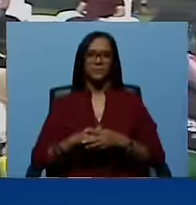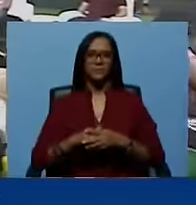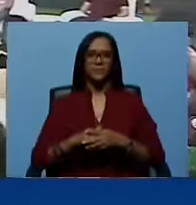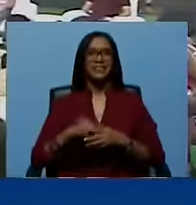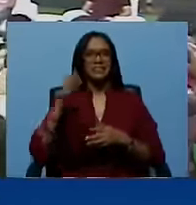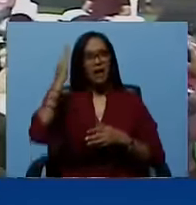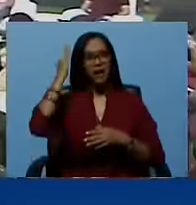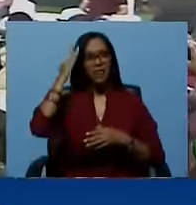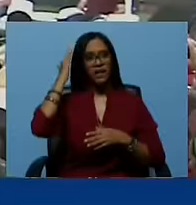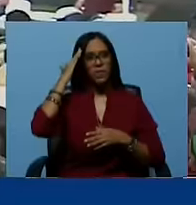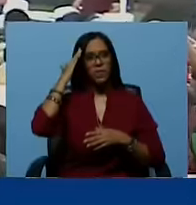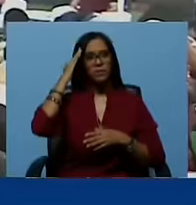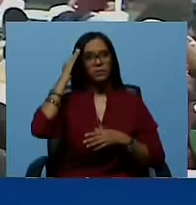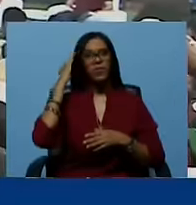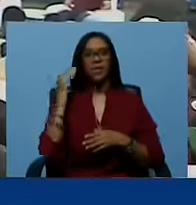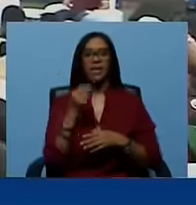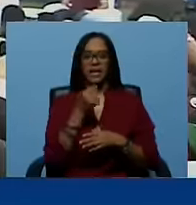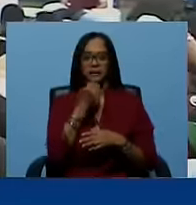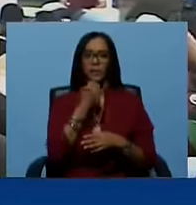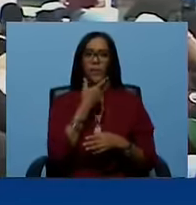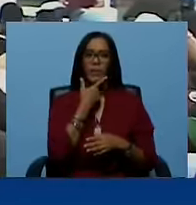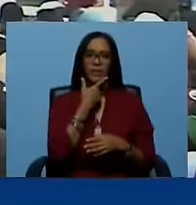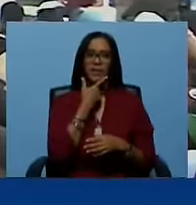Sabemos que ha sido bonita,